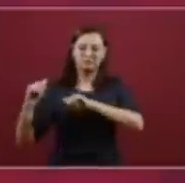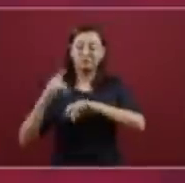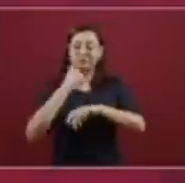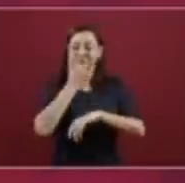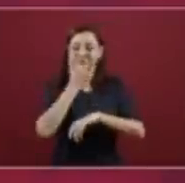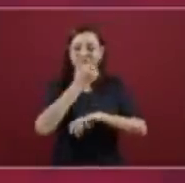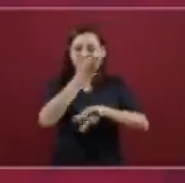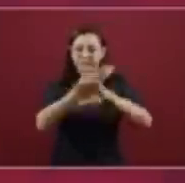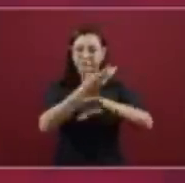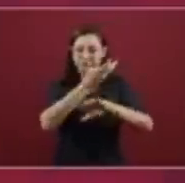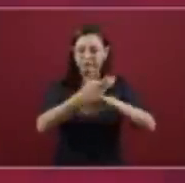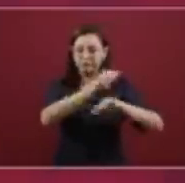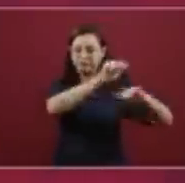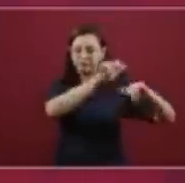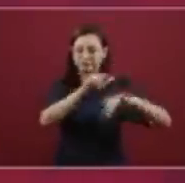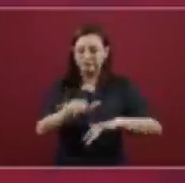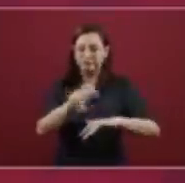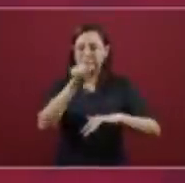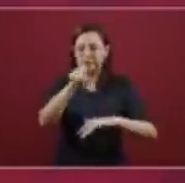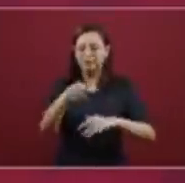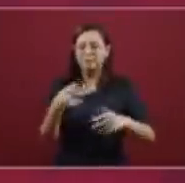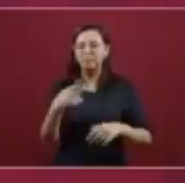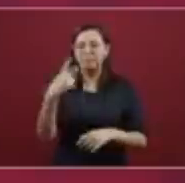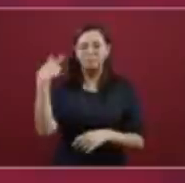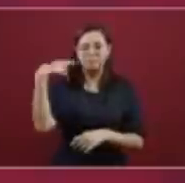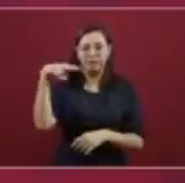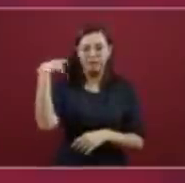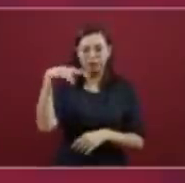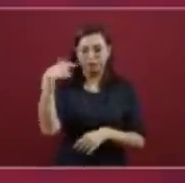estadounidense al puerto de Veracruz.